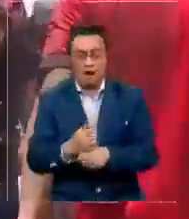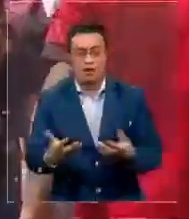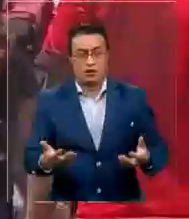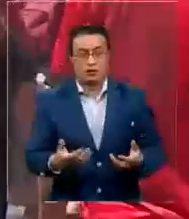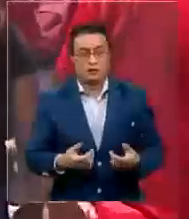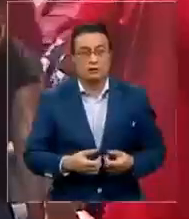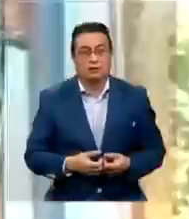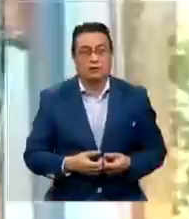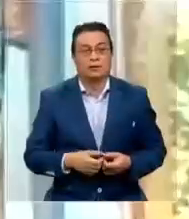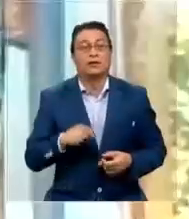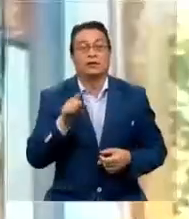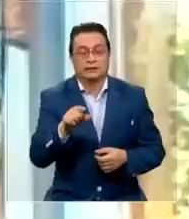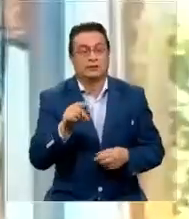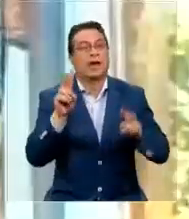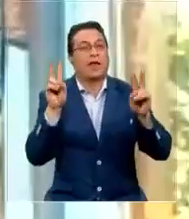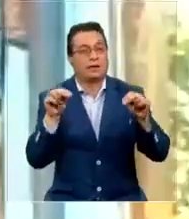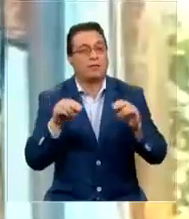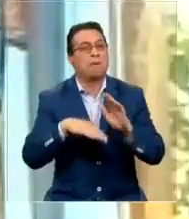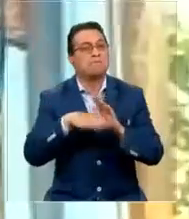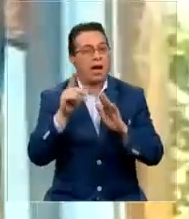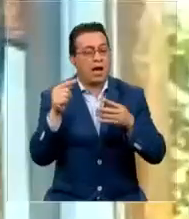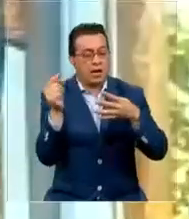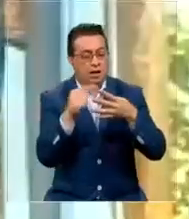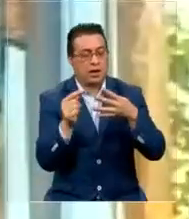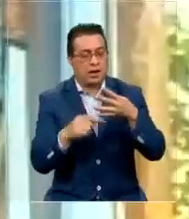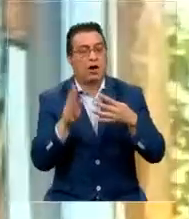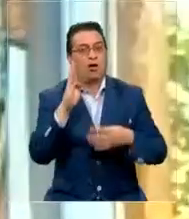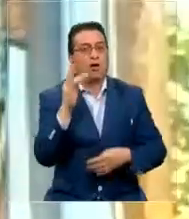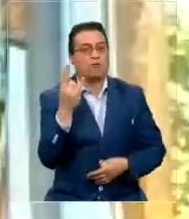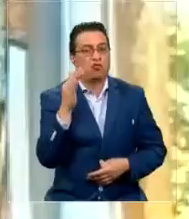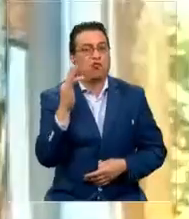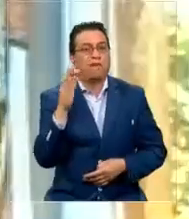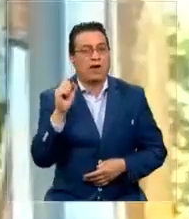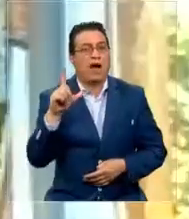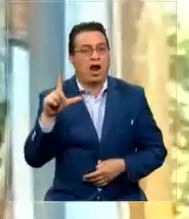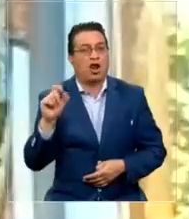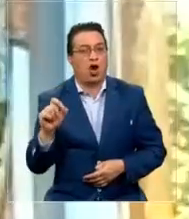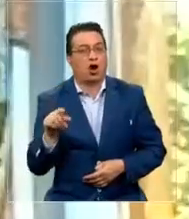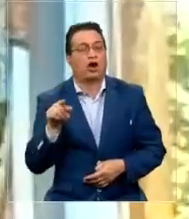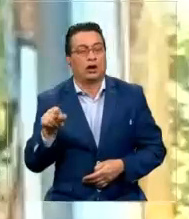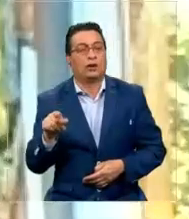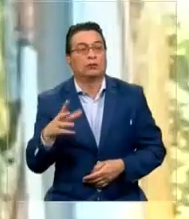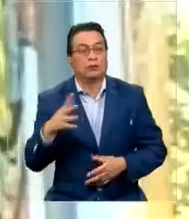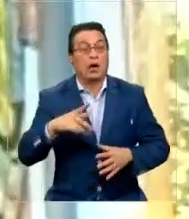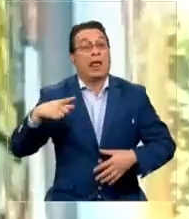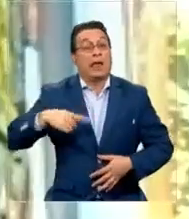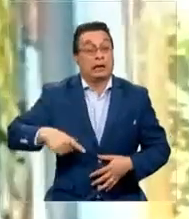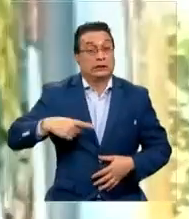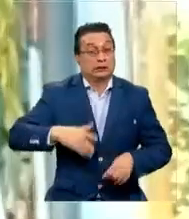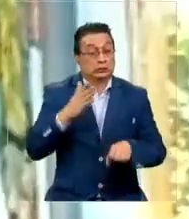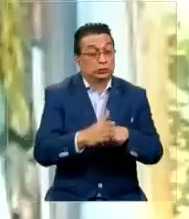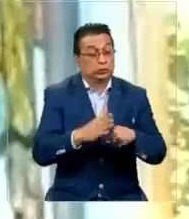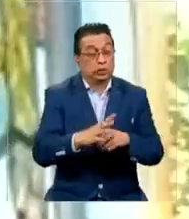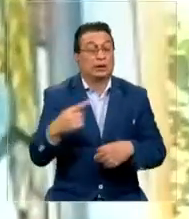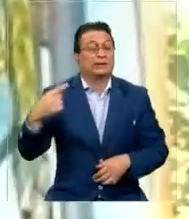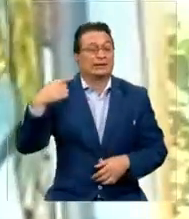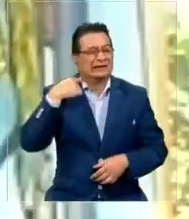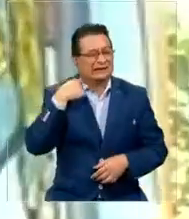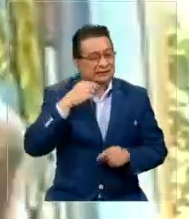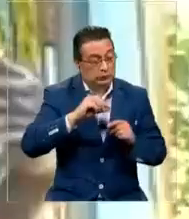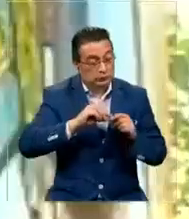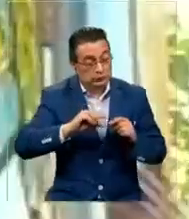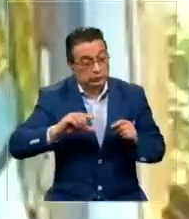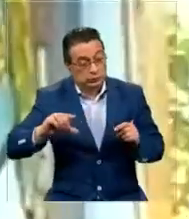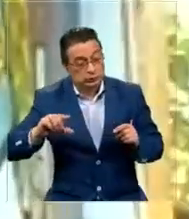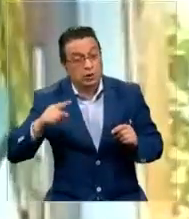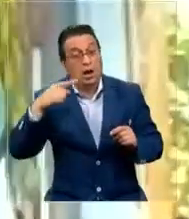son los temas más puntuales del búfalo. Tal vez una enorme cesantía nos castiga al principio,